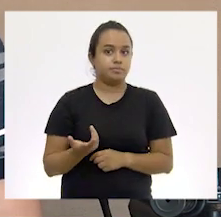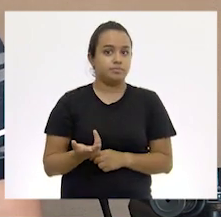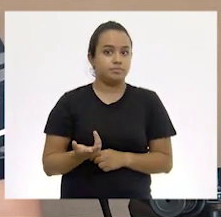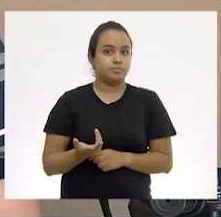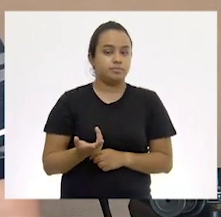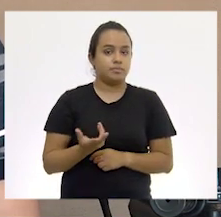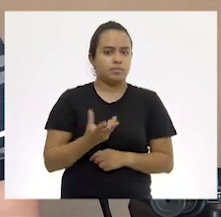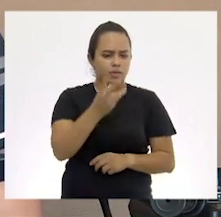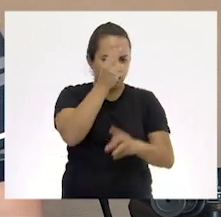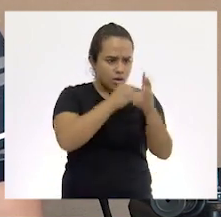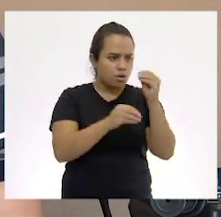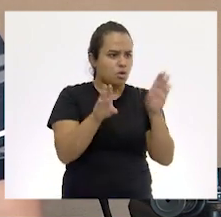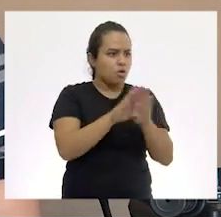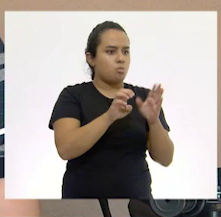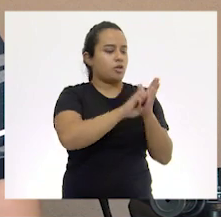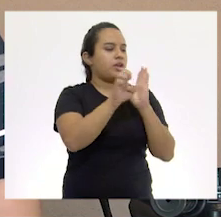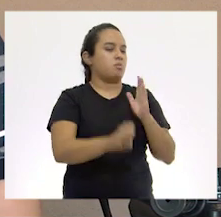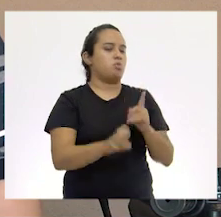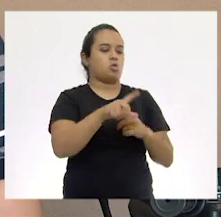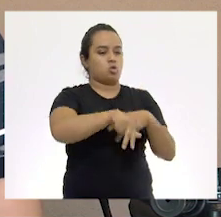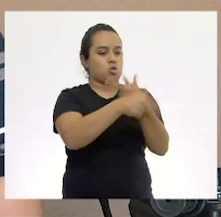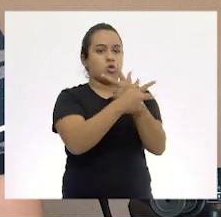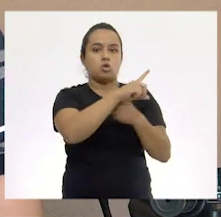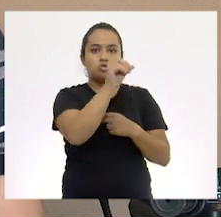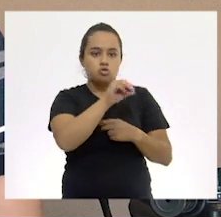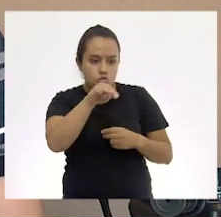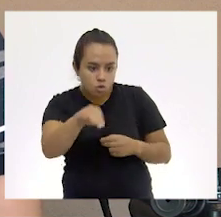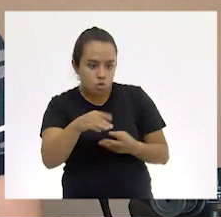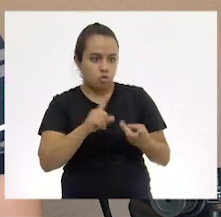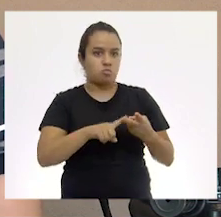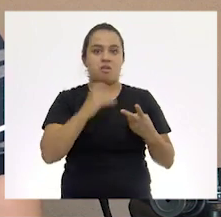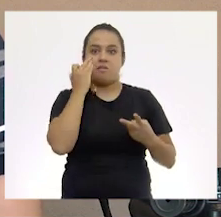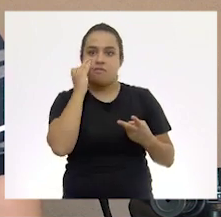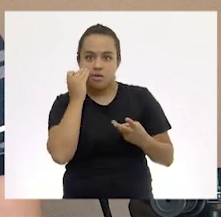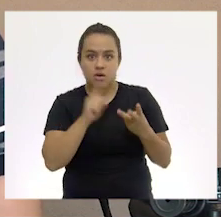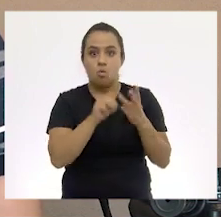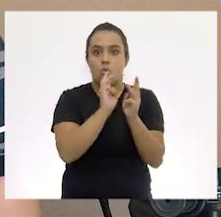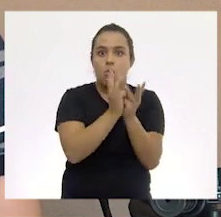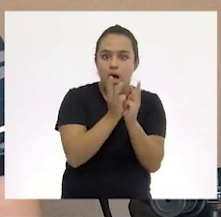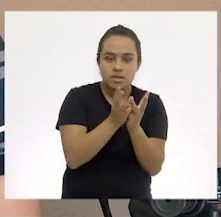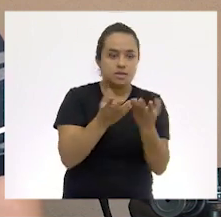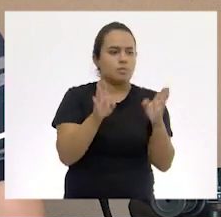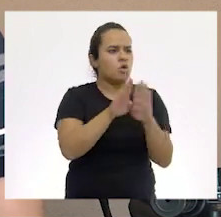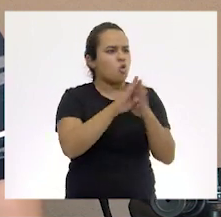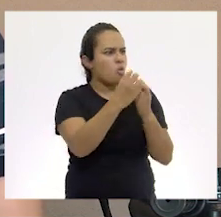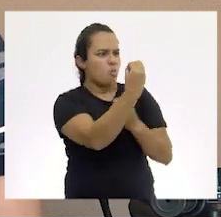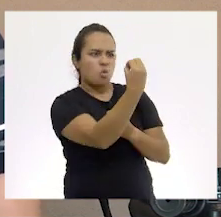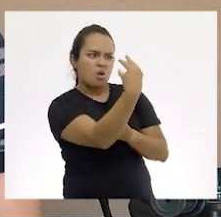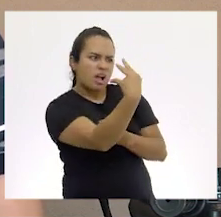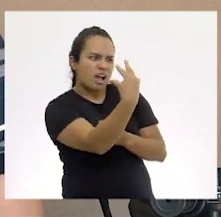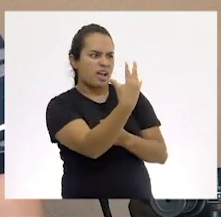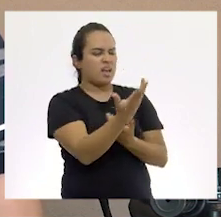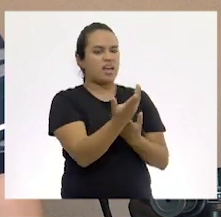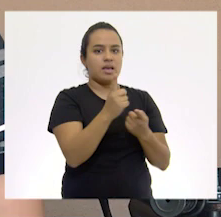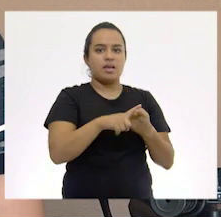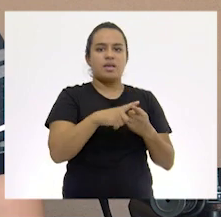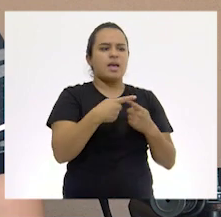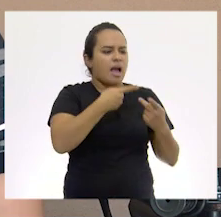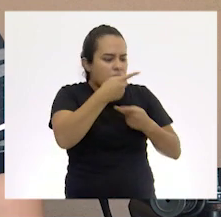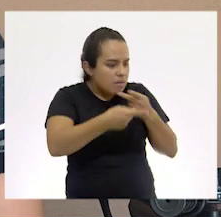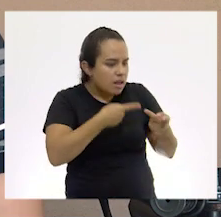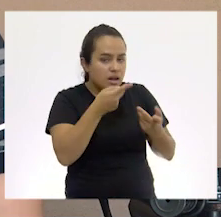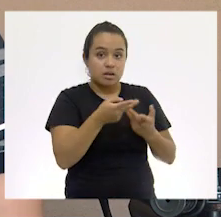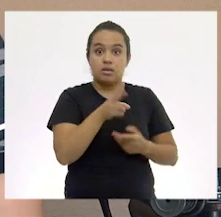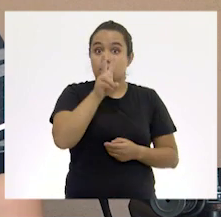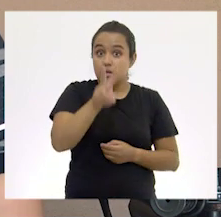aprender a usar plataformas como Zoom, Teams, Facebook, WhatsApp, el uso de la cámara, el micrófono. Algo muy importante